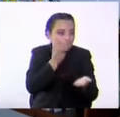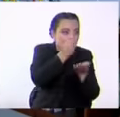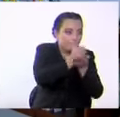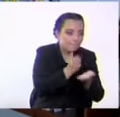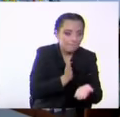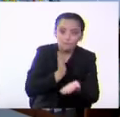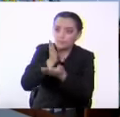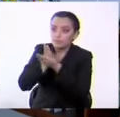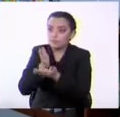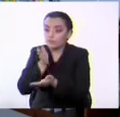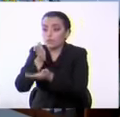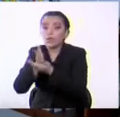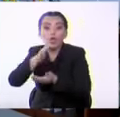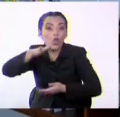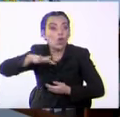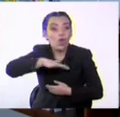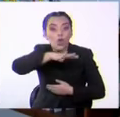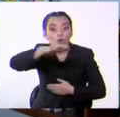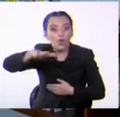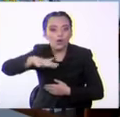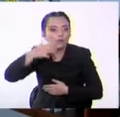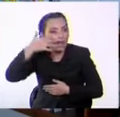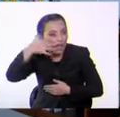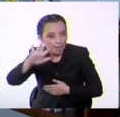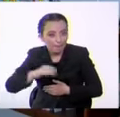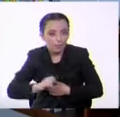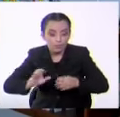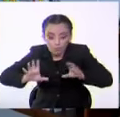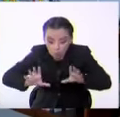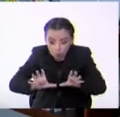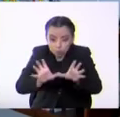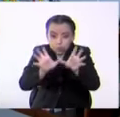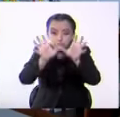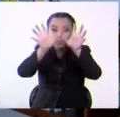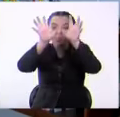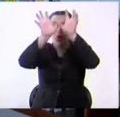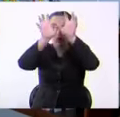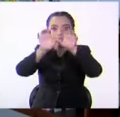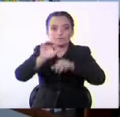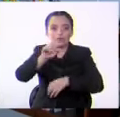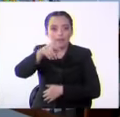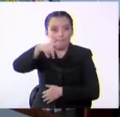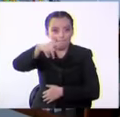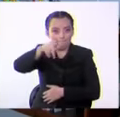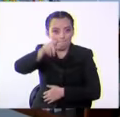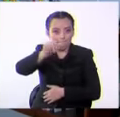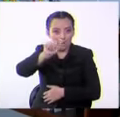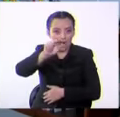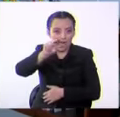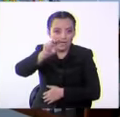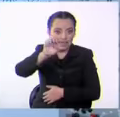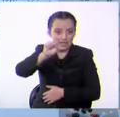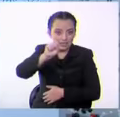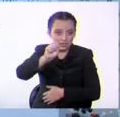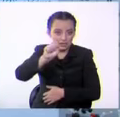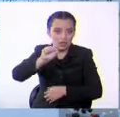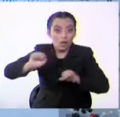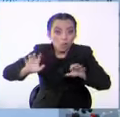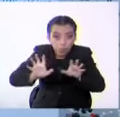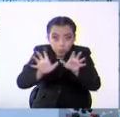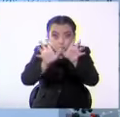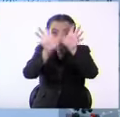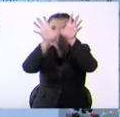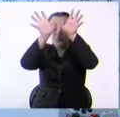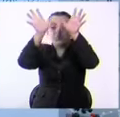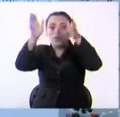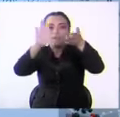planes para comer pupusas, porque nos gusta estar cerca del mirador y poder ahí degustar nuestros alimentos. Así sucede cuando